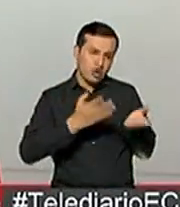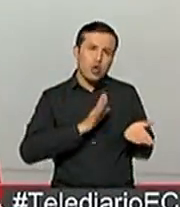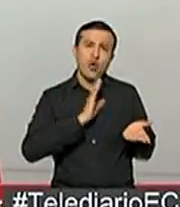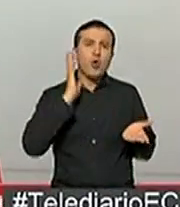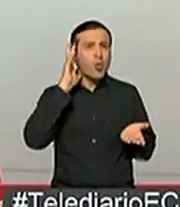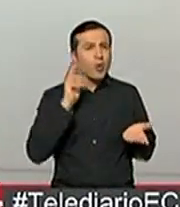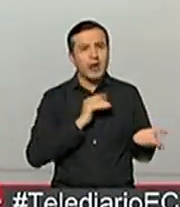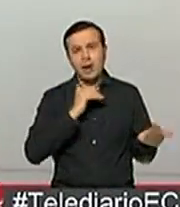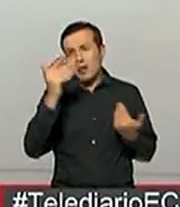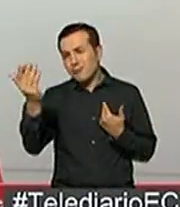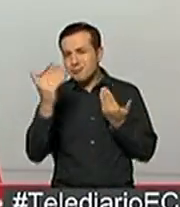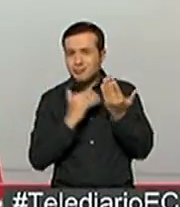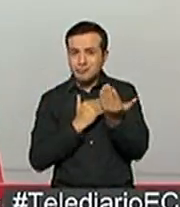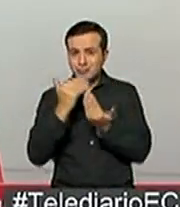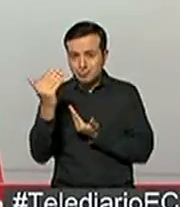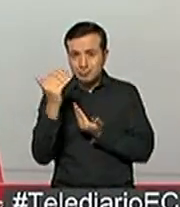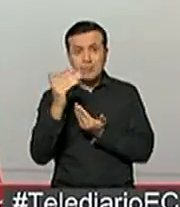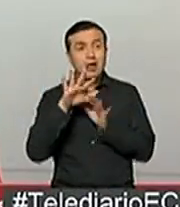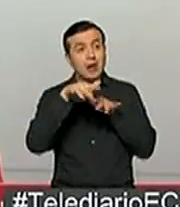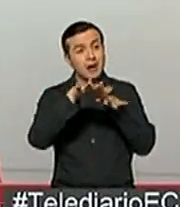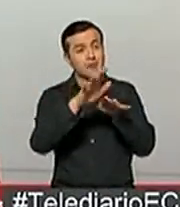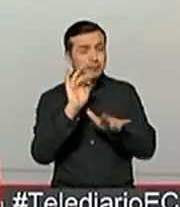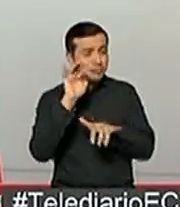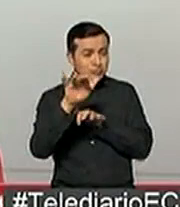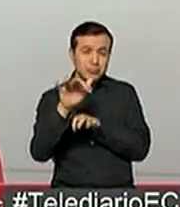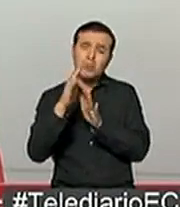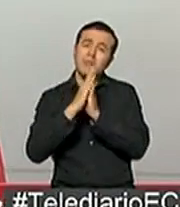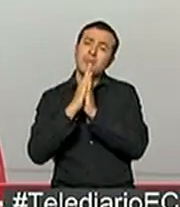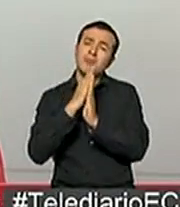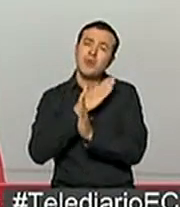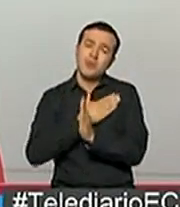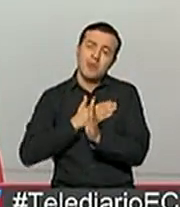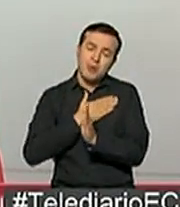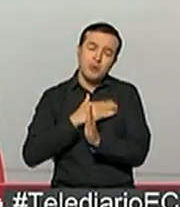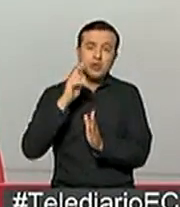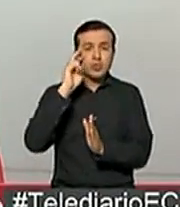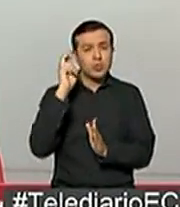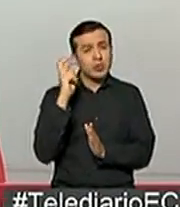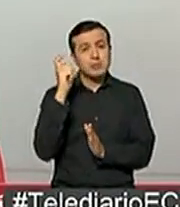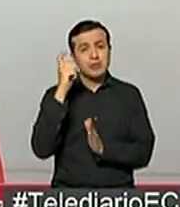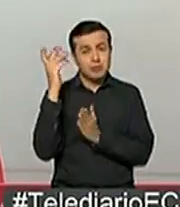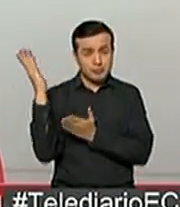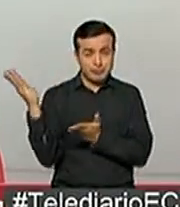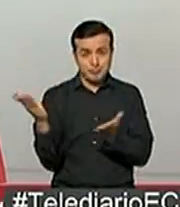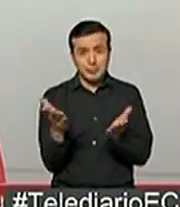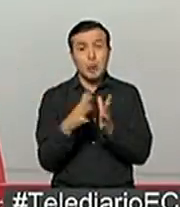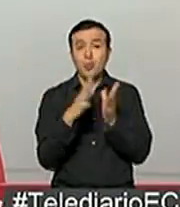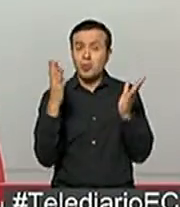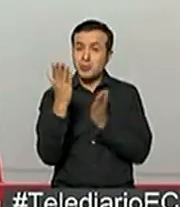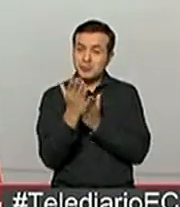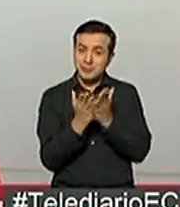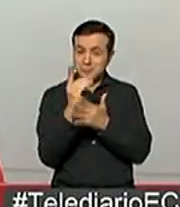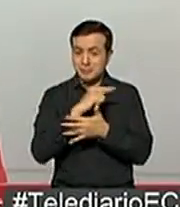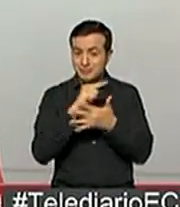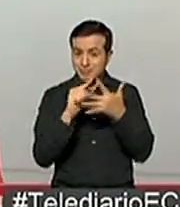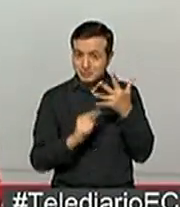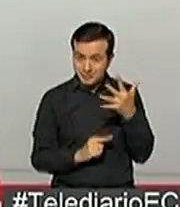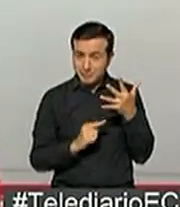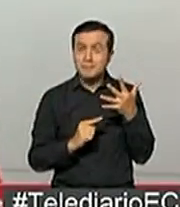cuenca y así lo iremos a la playa también por favor la industria turística está lista con muchos servicios